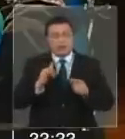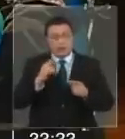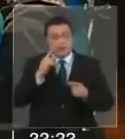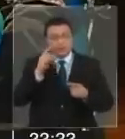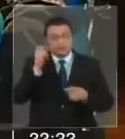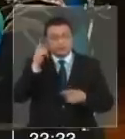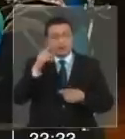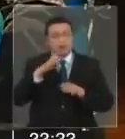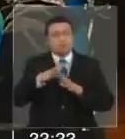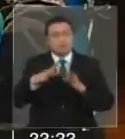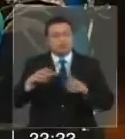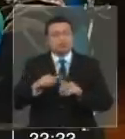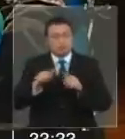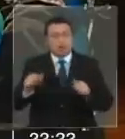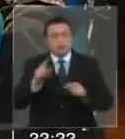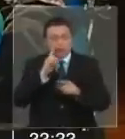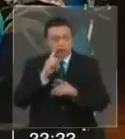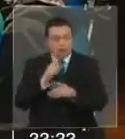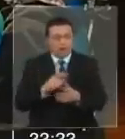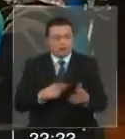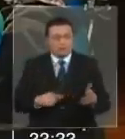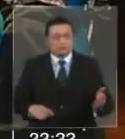saber que había mucho más.